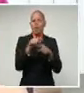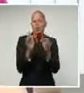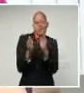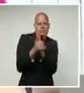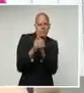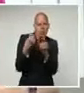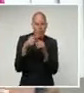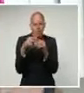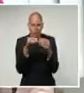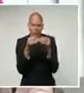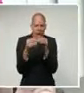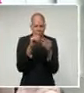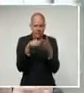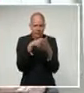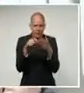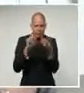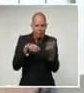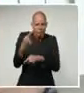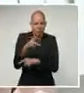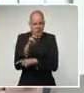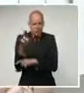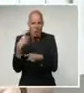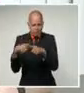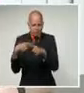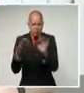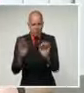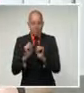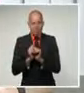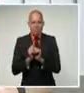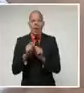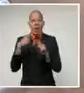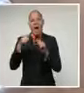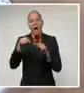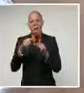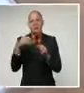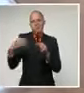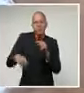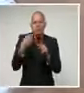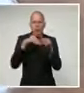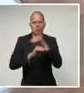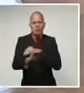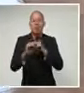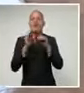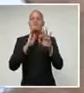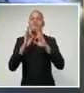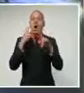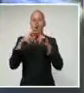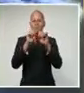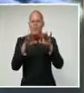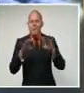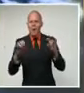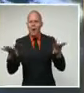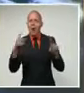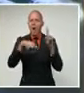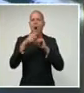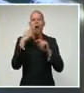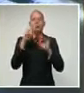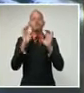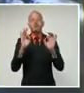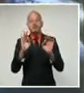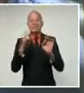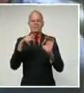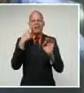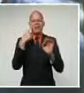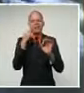sutil y amenazadora, la cual multiplica en las redes sociales plataformas que utilizan para presentar una